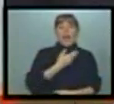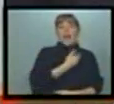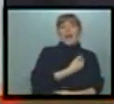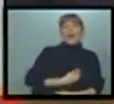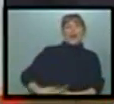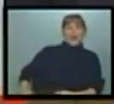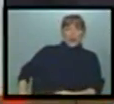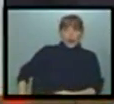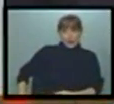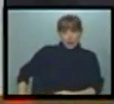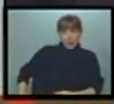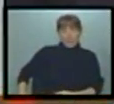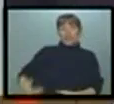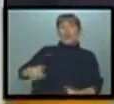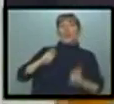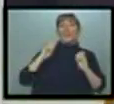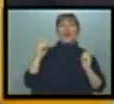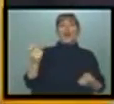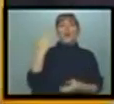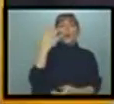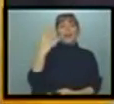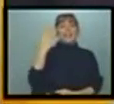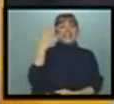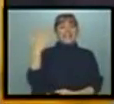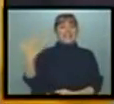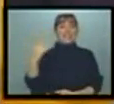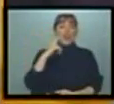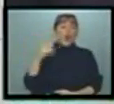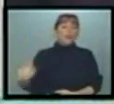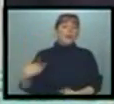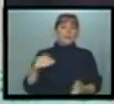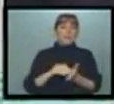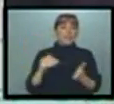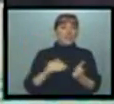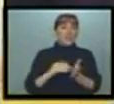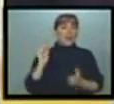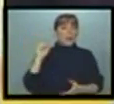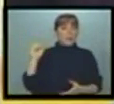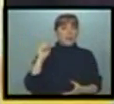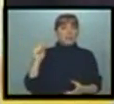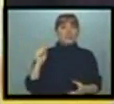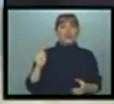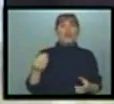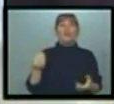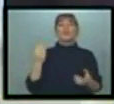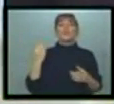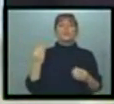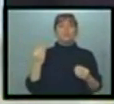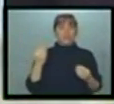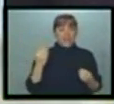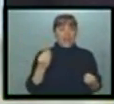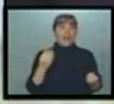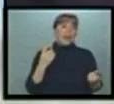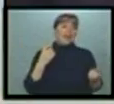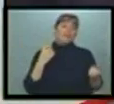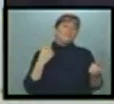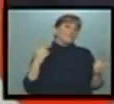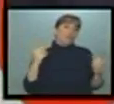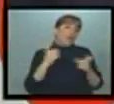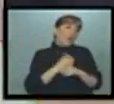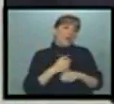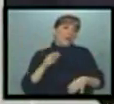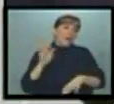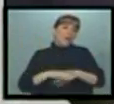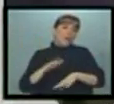45 mil millones de pesos por año para atender a las enfermedades que son derivadas del consumo de tabaco.